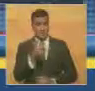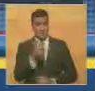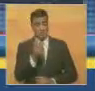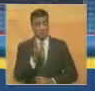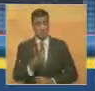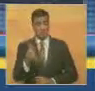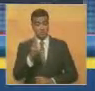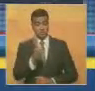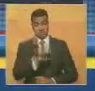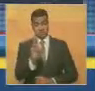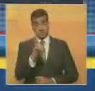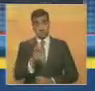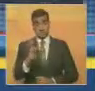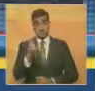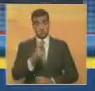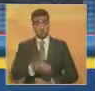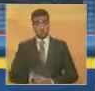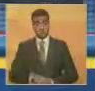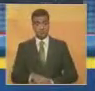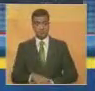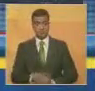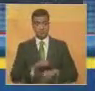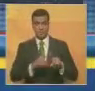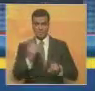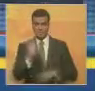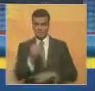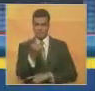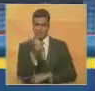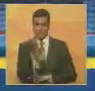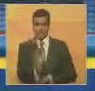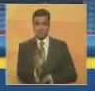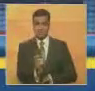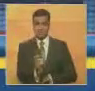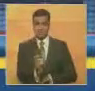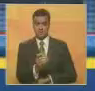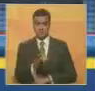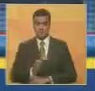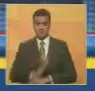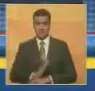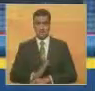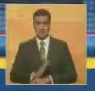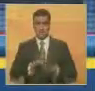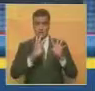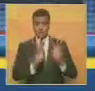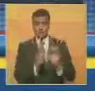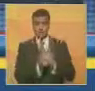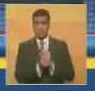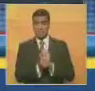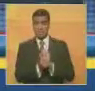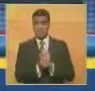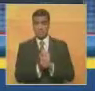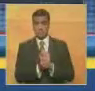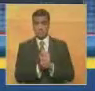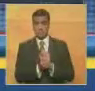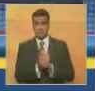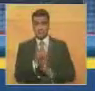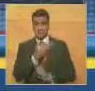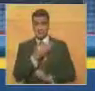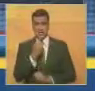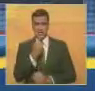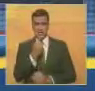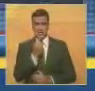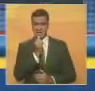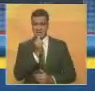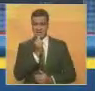se ha usado ni se usará pero si fuera una persona estaría tras las rejas cómo no lo es Quisiera saber a